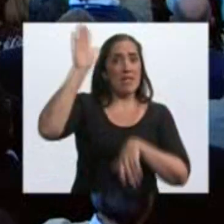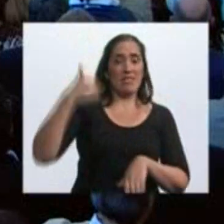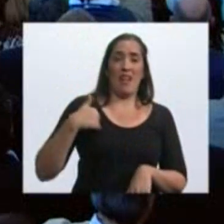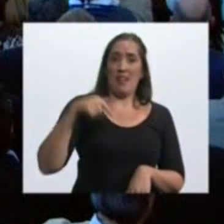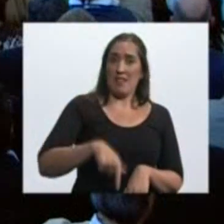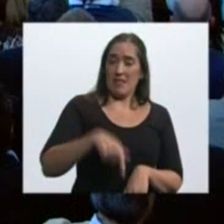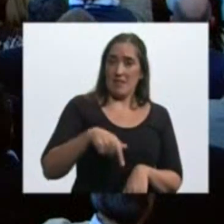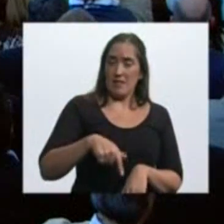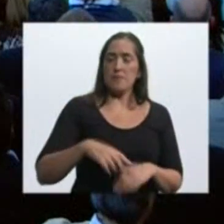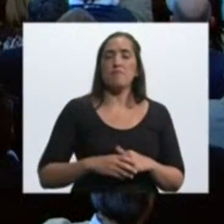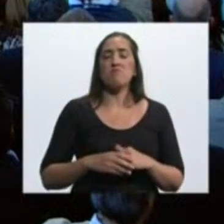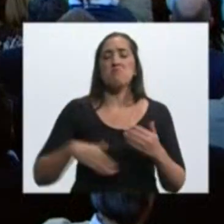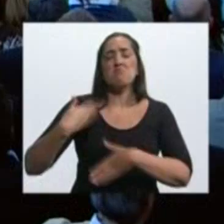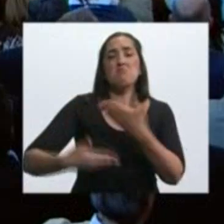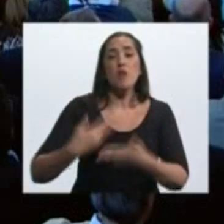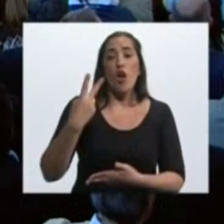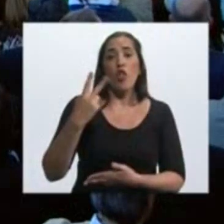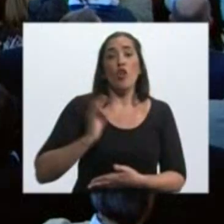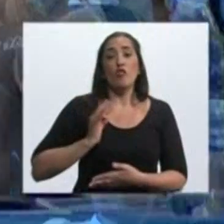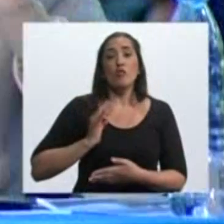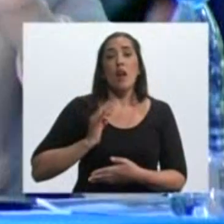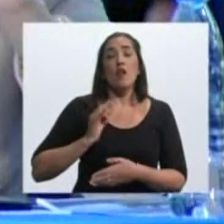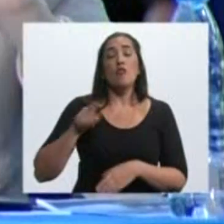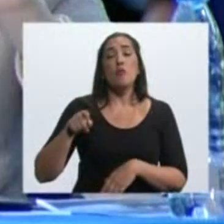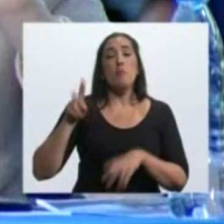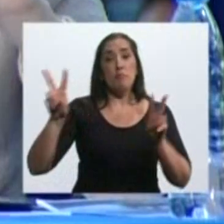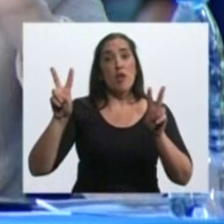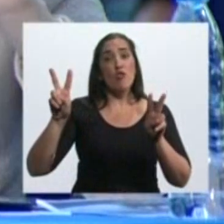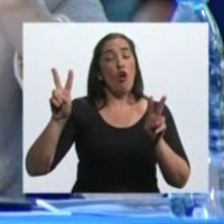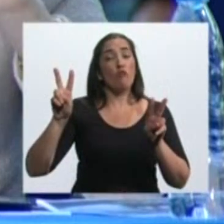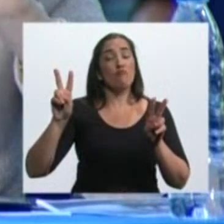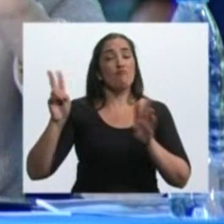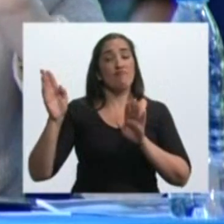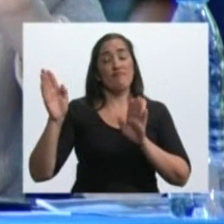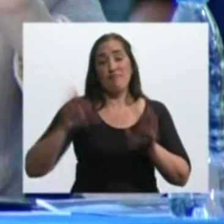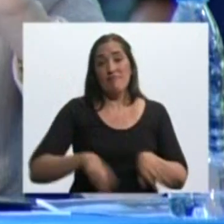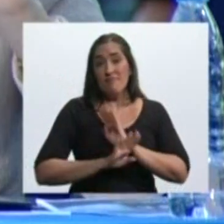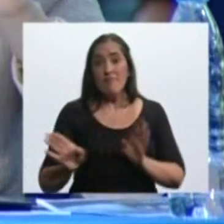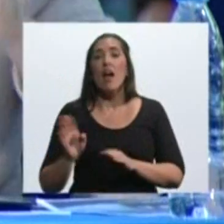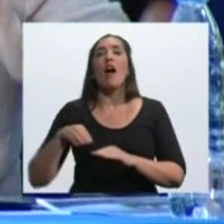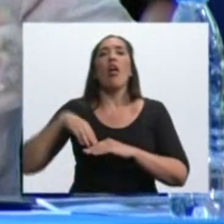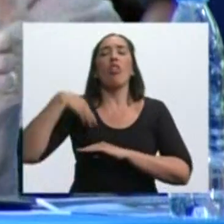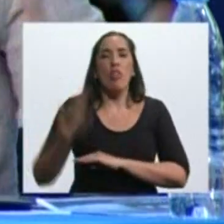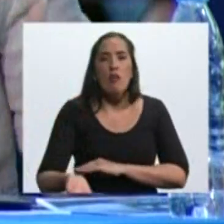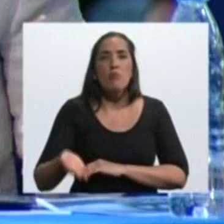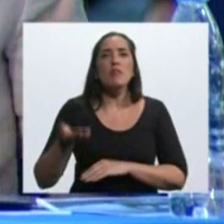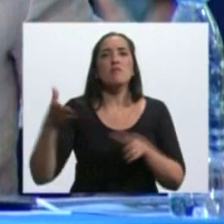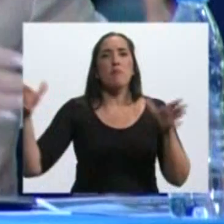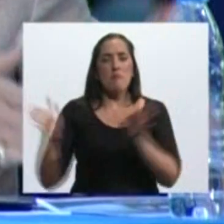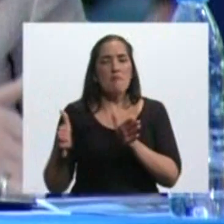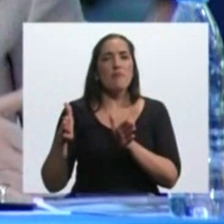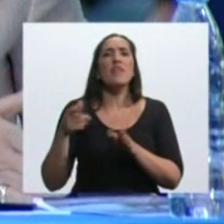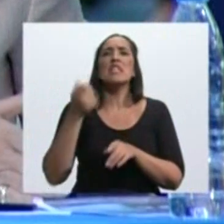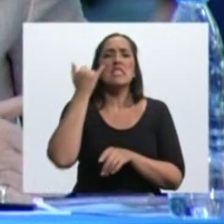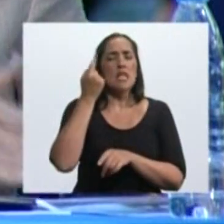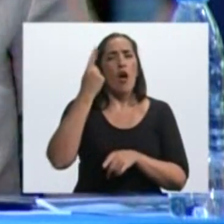Cuando a los 2 años de caer Perón, ya teníamos 47.000 líneas férreas, fundamentalmente una parte había